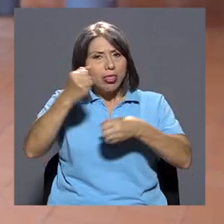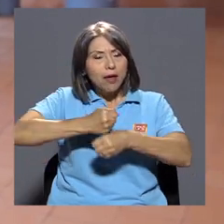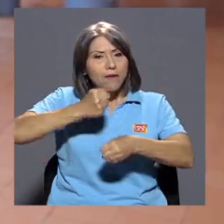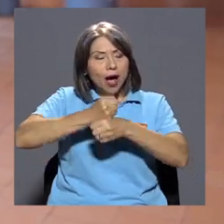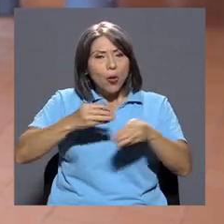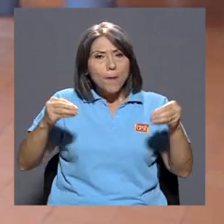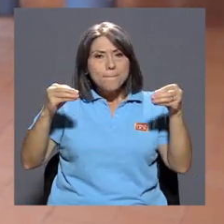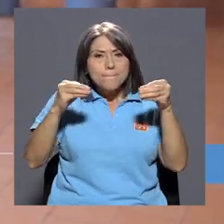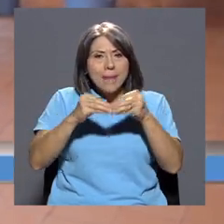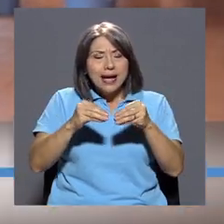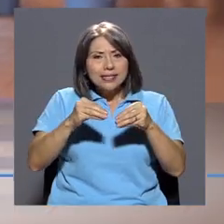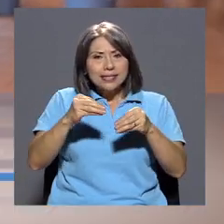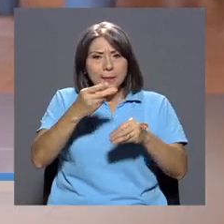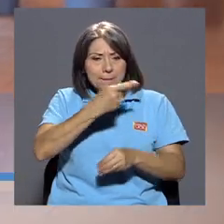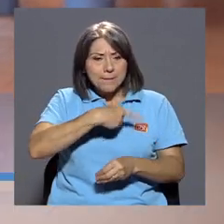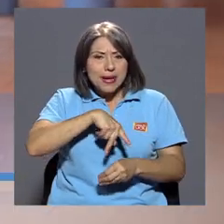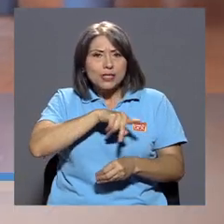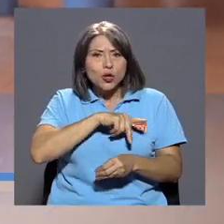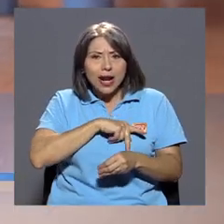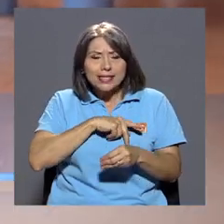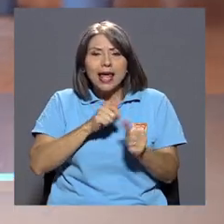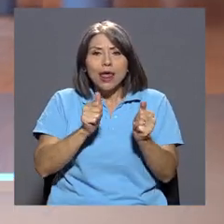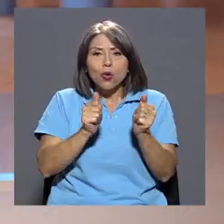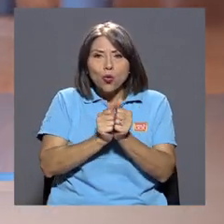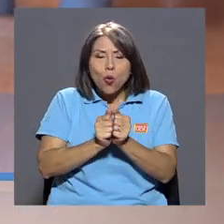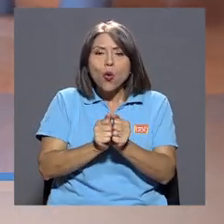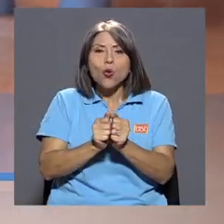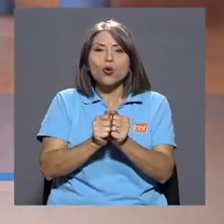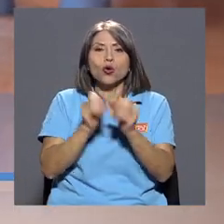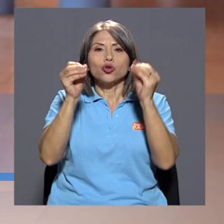más personalizado con los docentes en el marco de